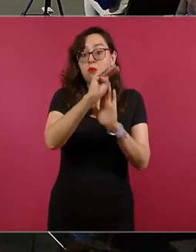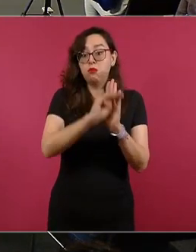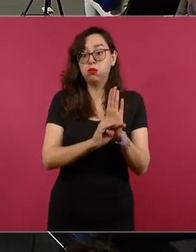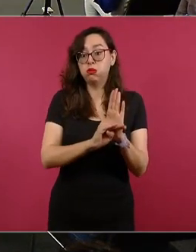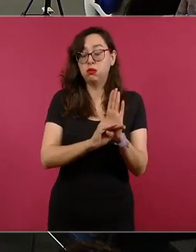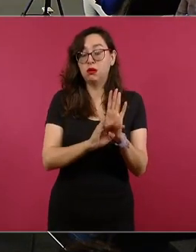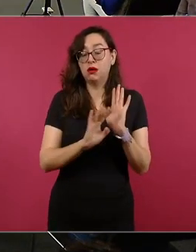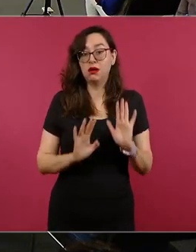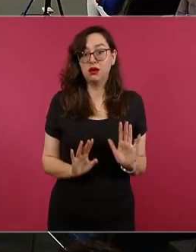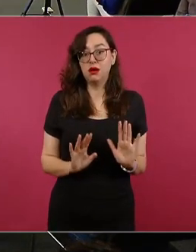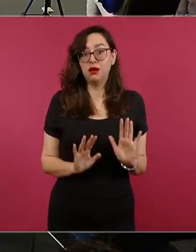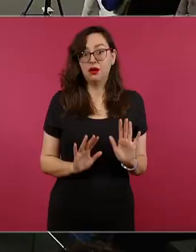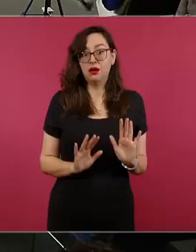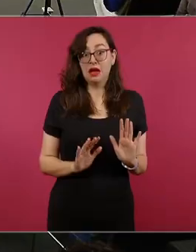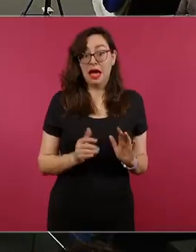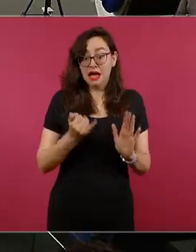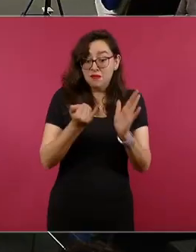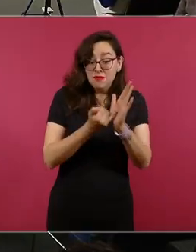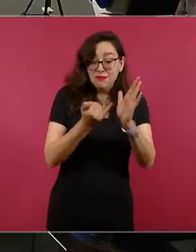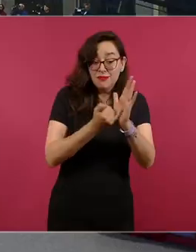que tomamos.